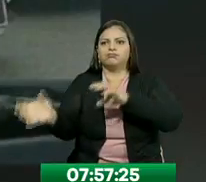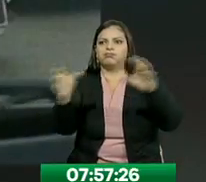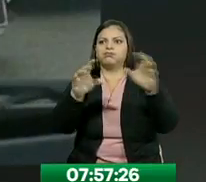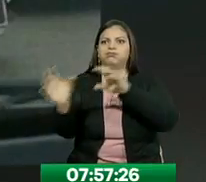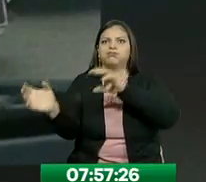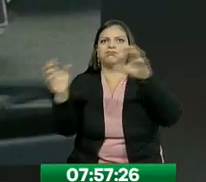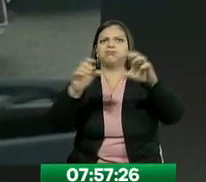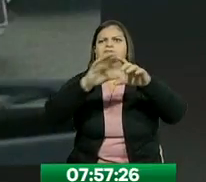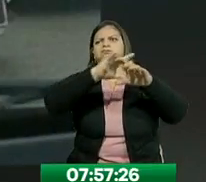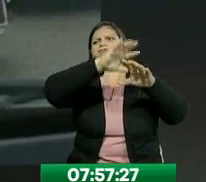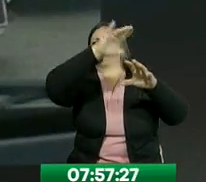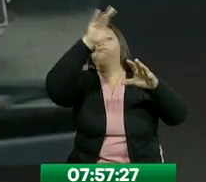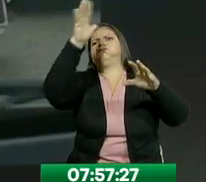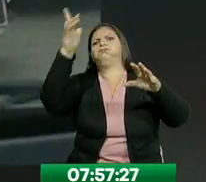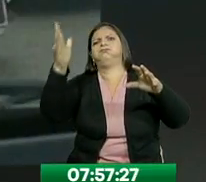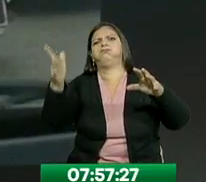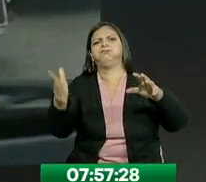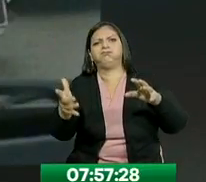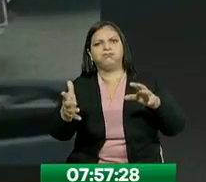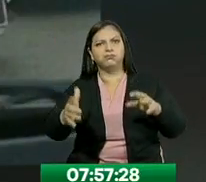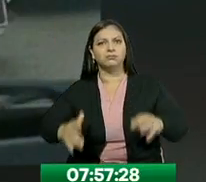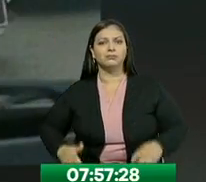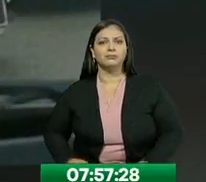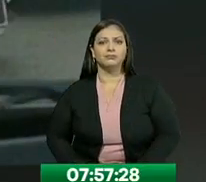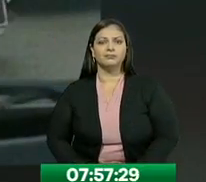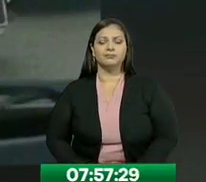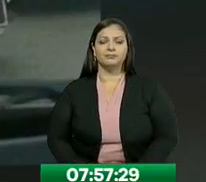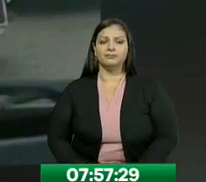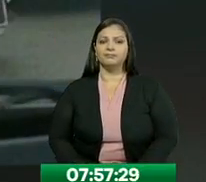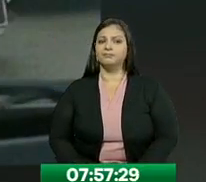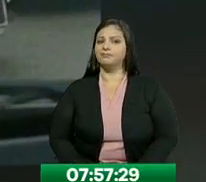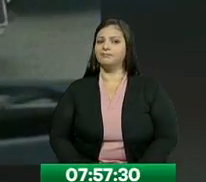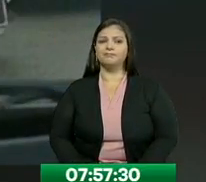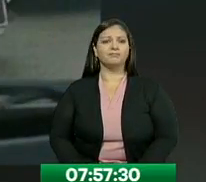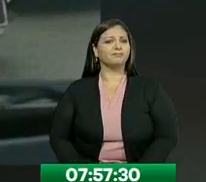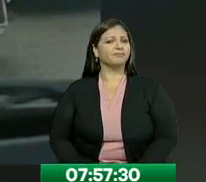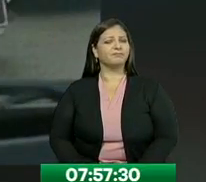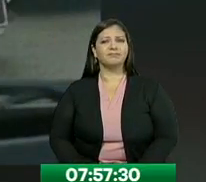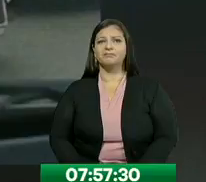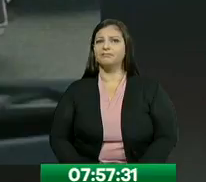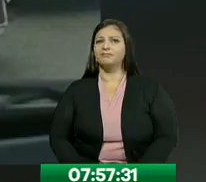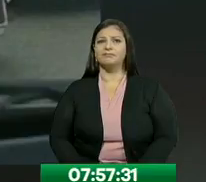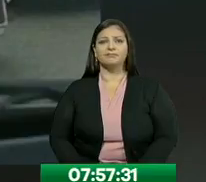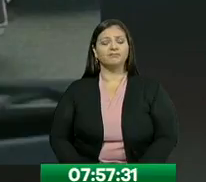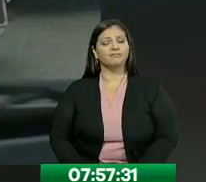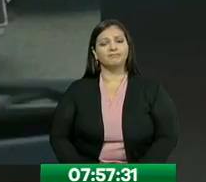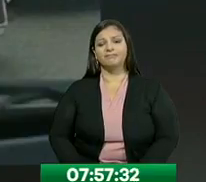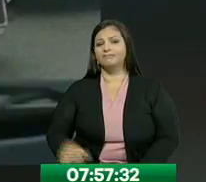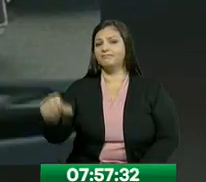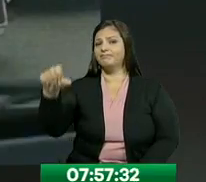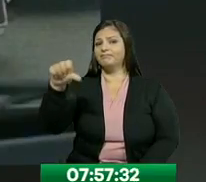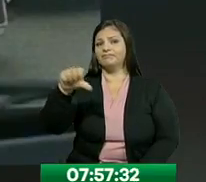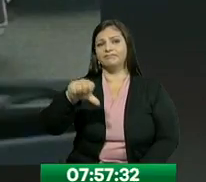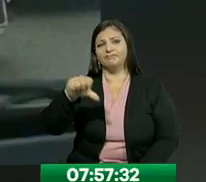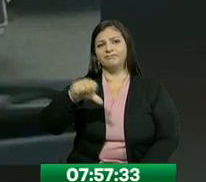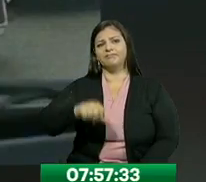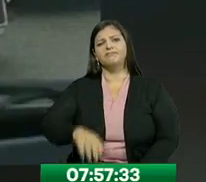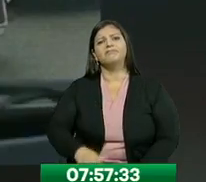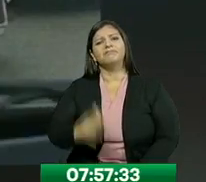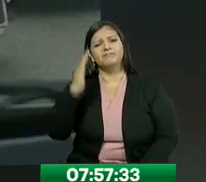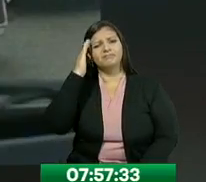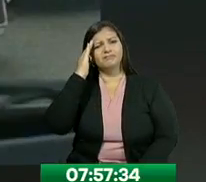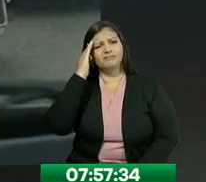muchachos a cambiarse de casa con maquilón incluido en medio. Todo un desorden y comenzamos y repetimos lo mismo. Por pretexto de